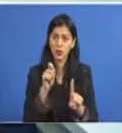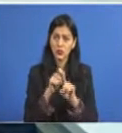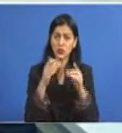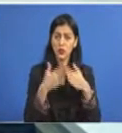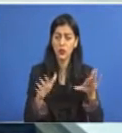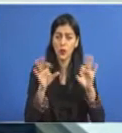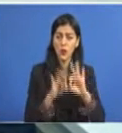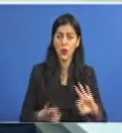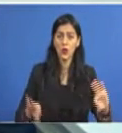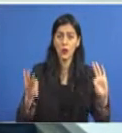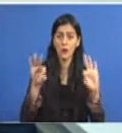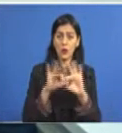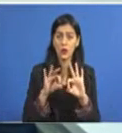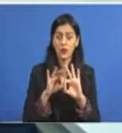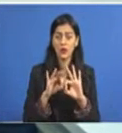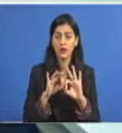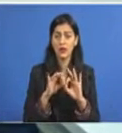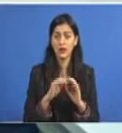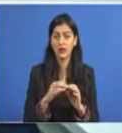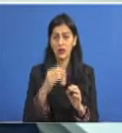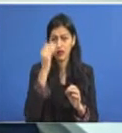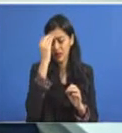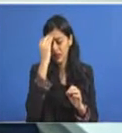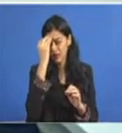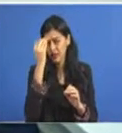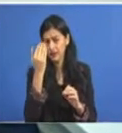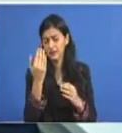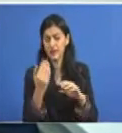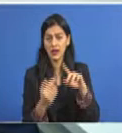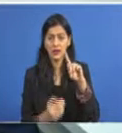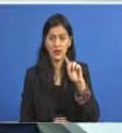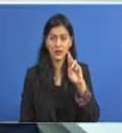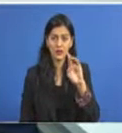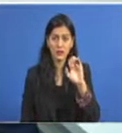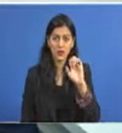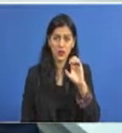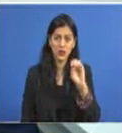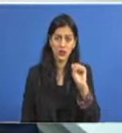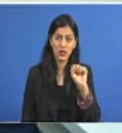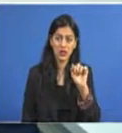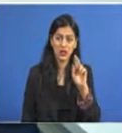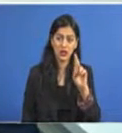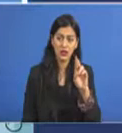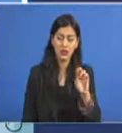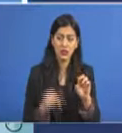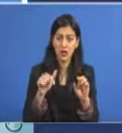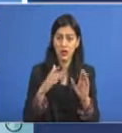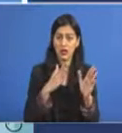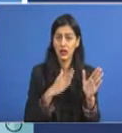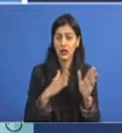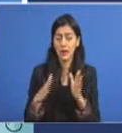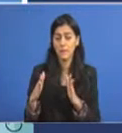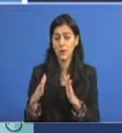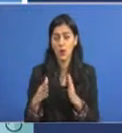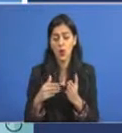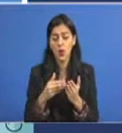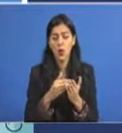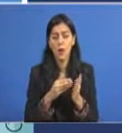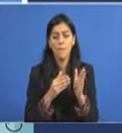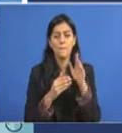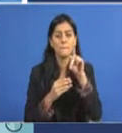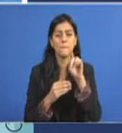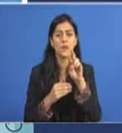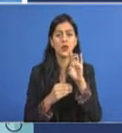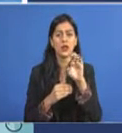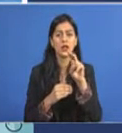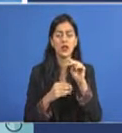es definir y determinar el procesador de pago. Tenemos que tener muy claro de que este procesador de pago es el